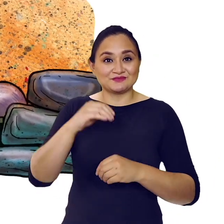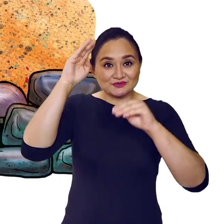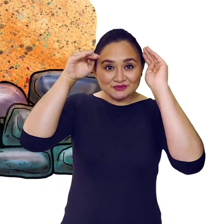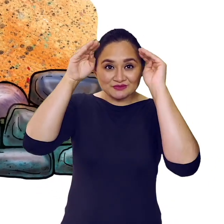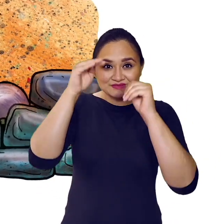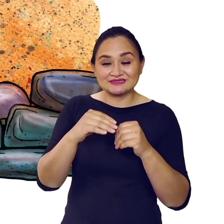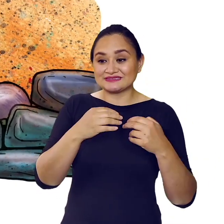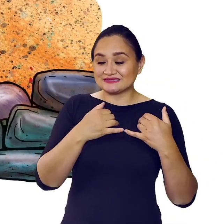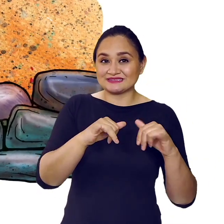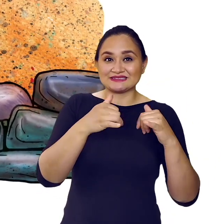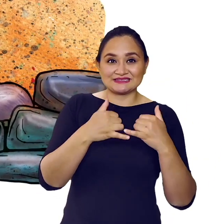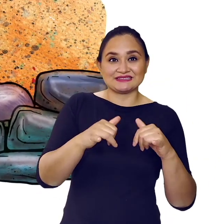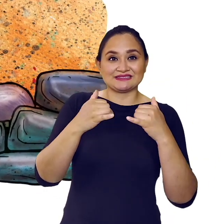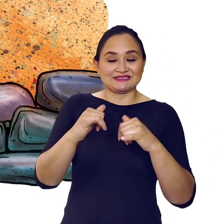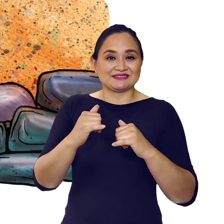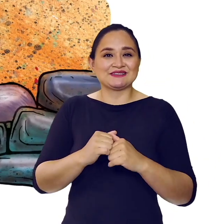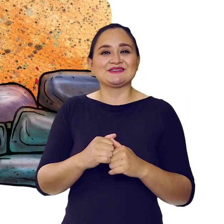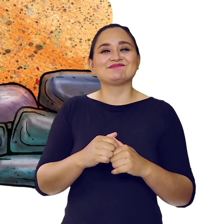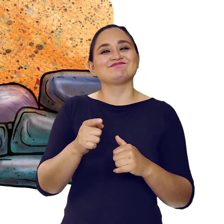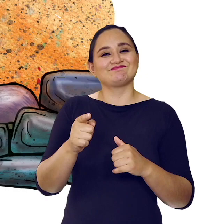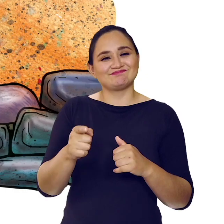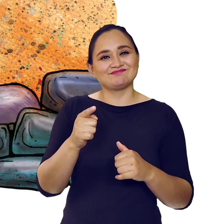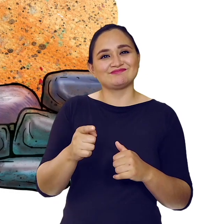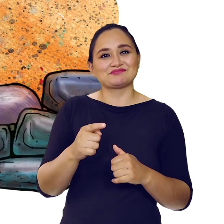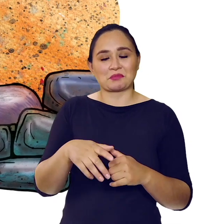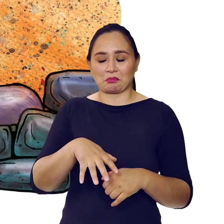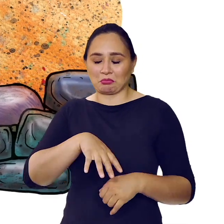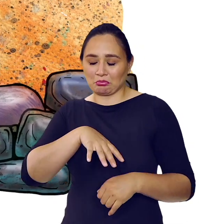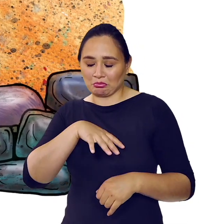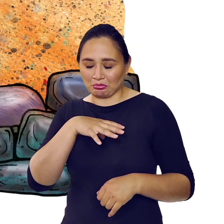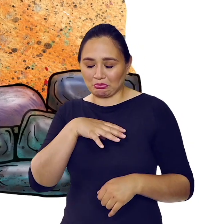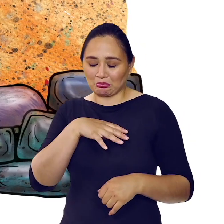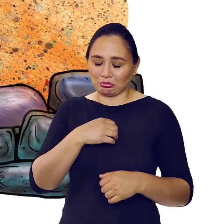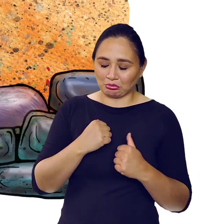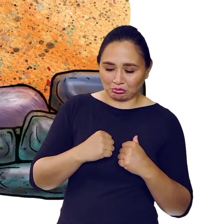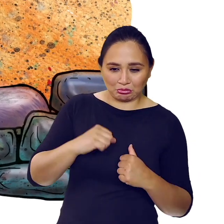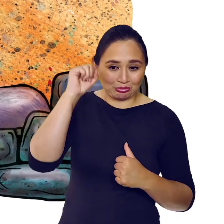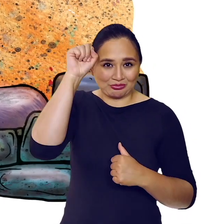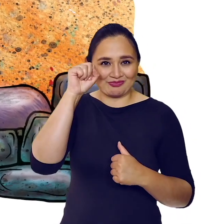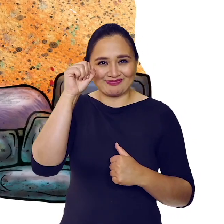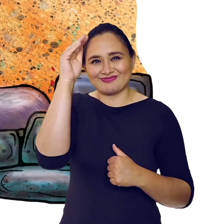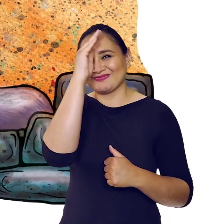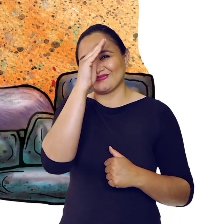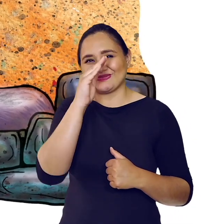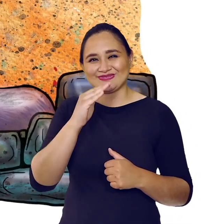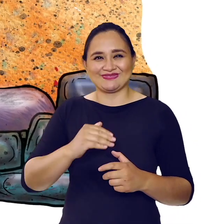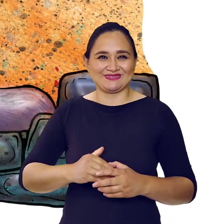no se perdía ni un solo partido, nunca más volvió a ser un burro aburrido.